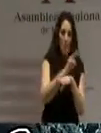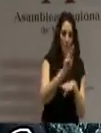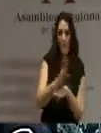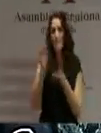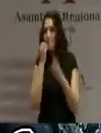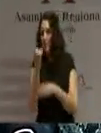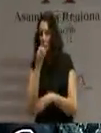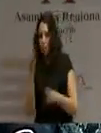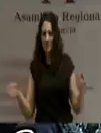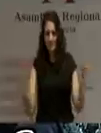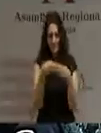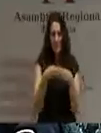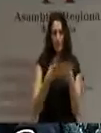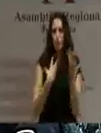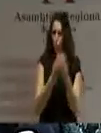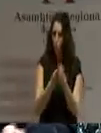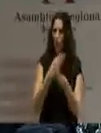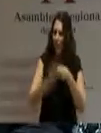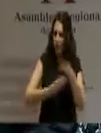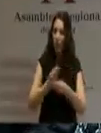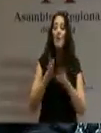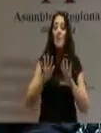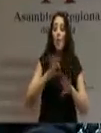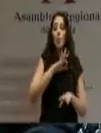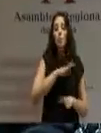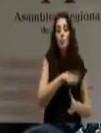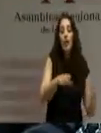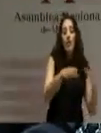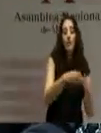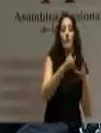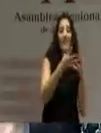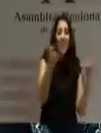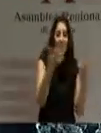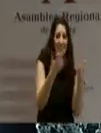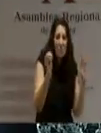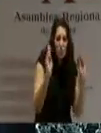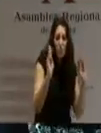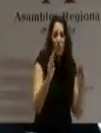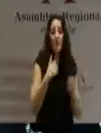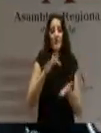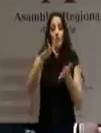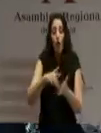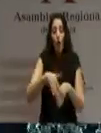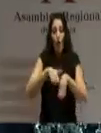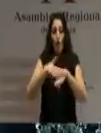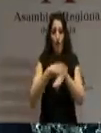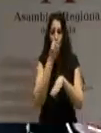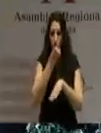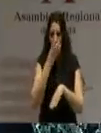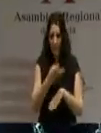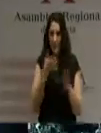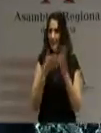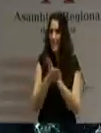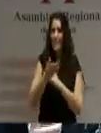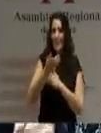Popular. Pero, sin embargo, ustedes, y aquí tengo su frase, cuando gobierna el Partido Socialista, se les cae